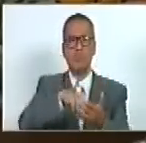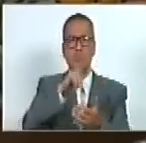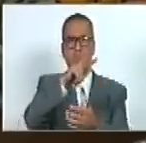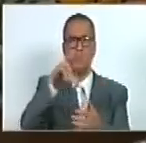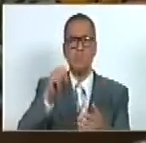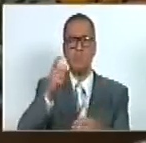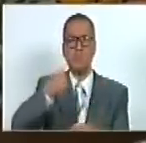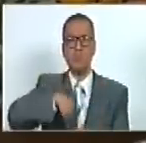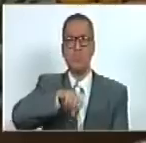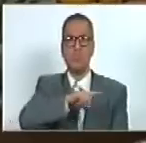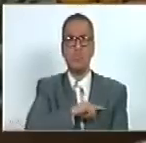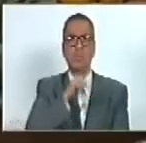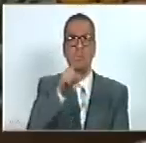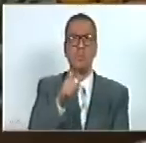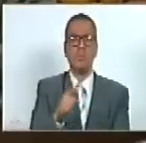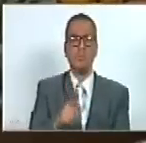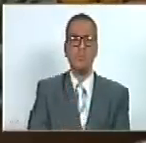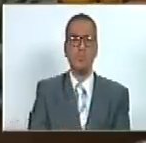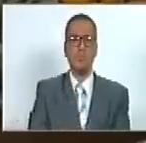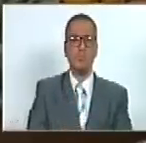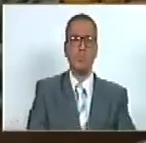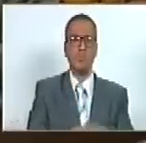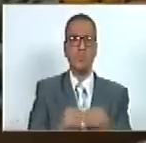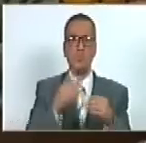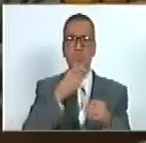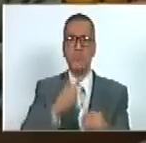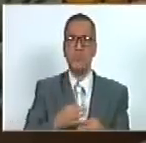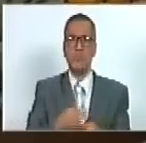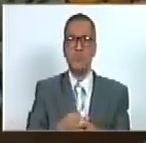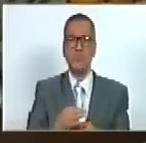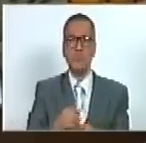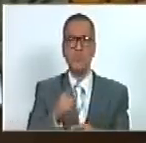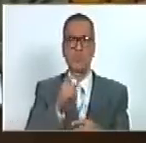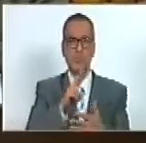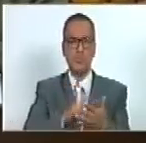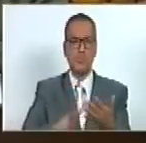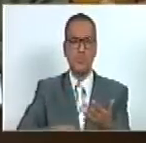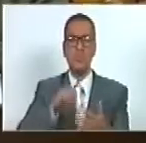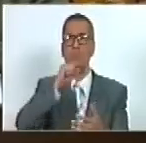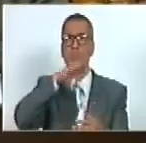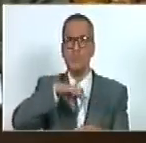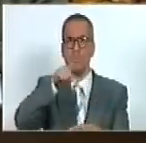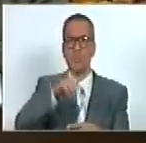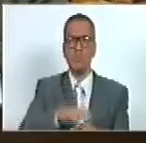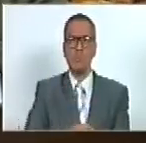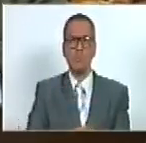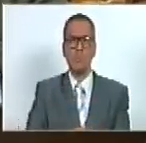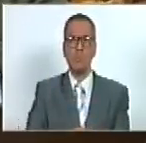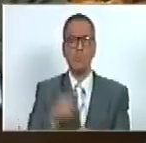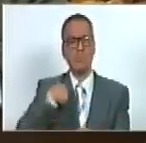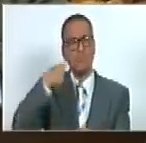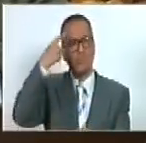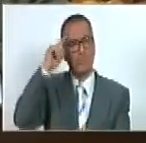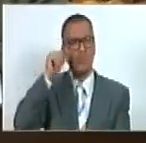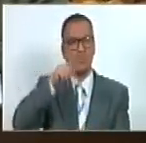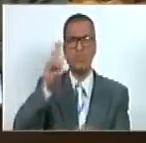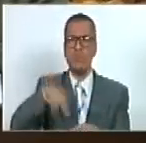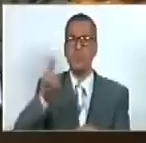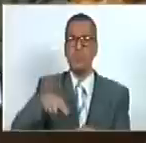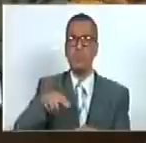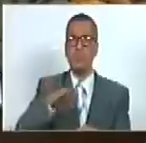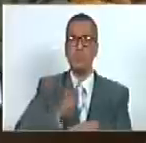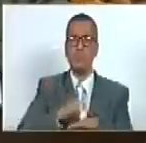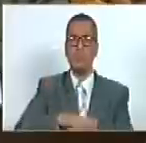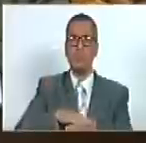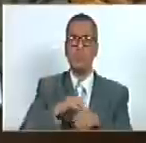2016-2020. O sea, son dos etapas extraordinarias, terribles. La lectura histórica de lo que creo que jamás ha ocurrido en el mundo, en